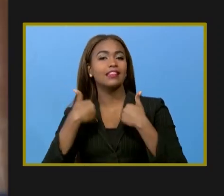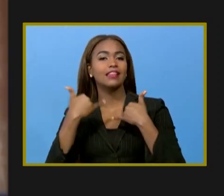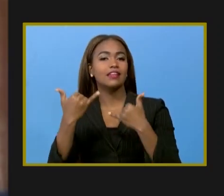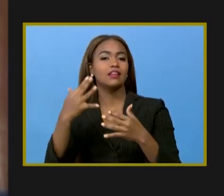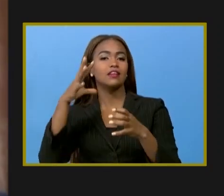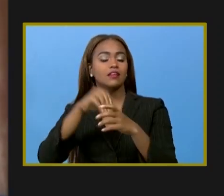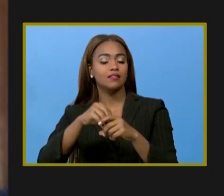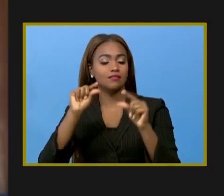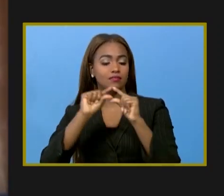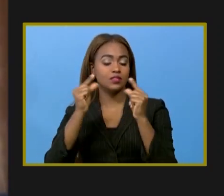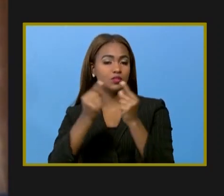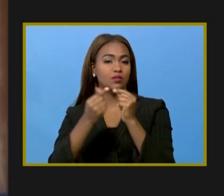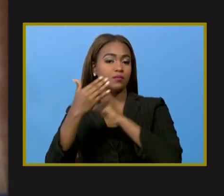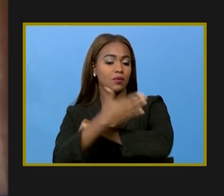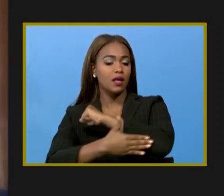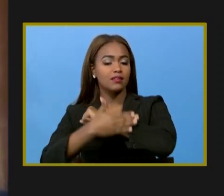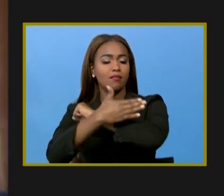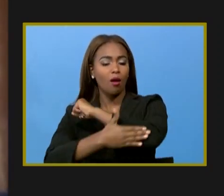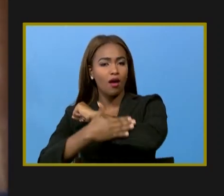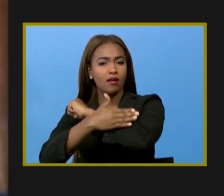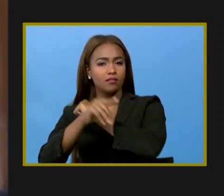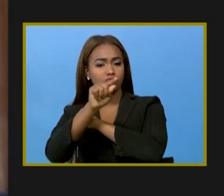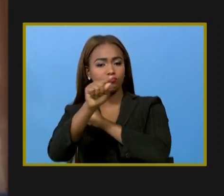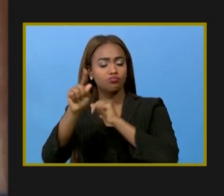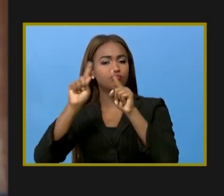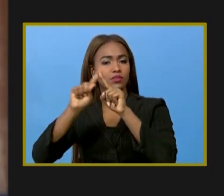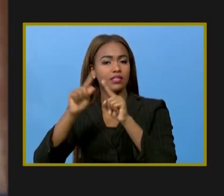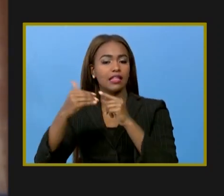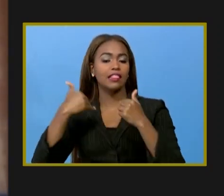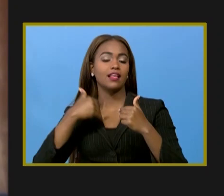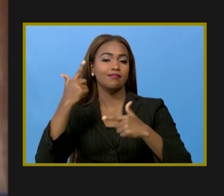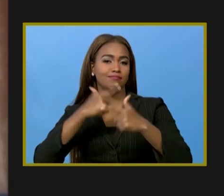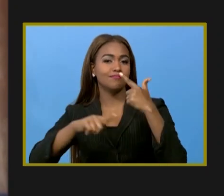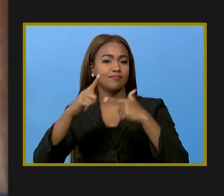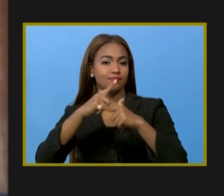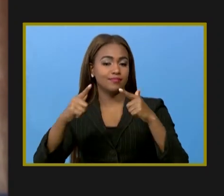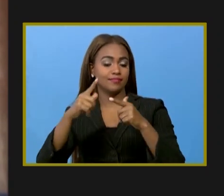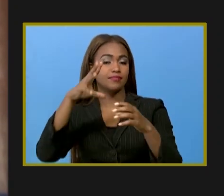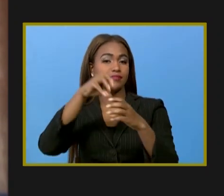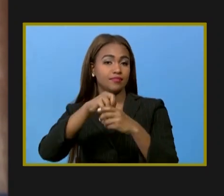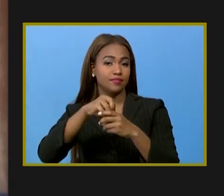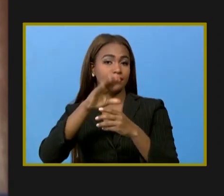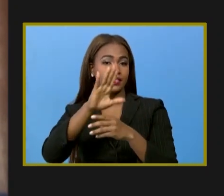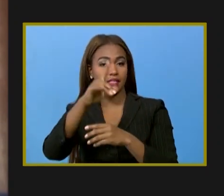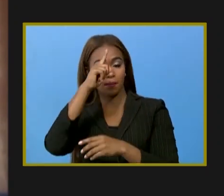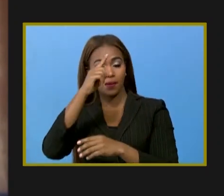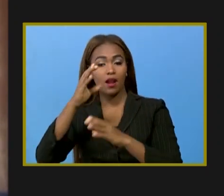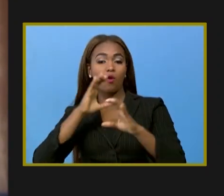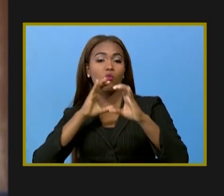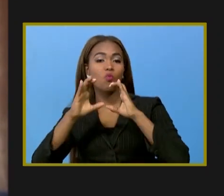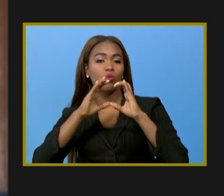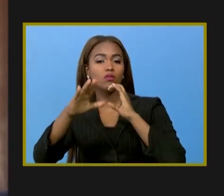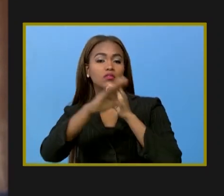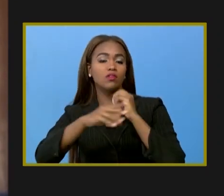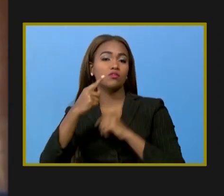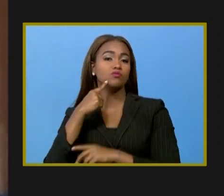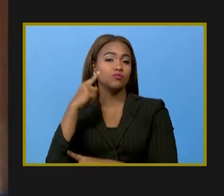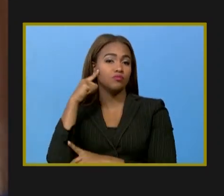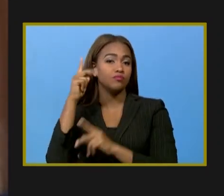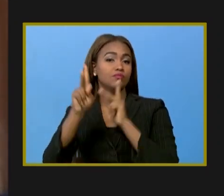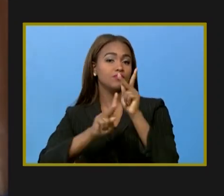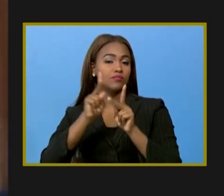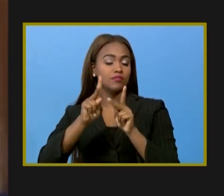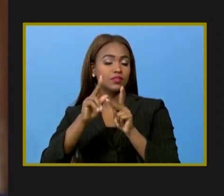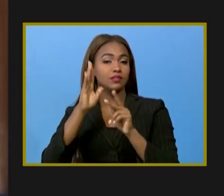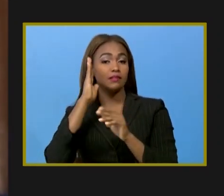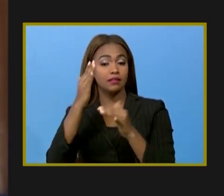parte del grupo de países que tiene la lengua desteña para la comunidad sorda. Vendrá